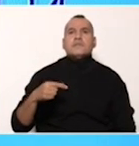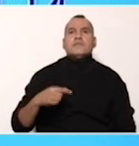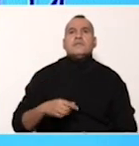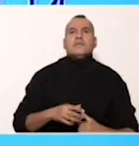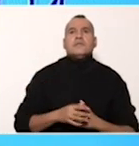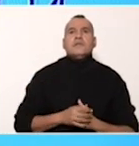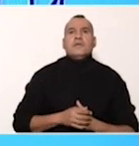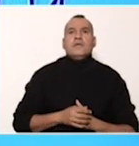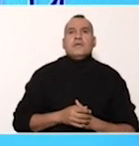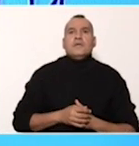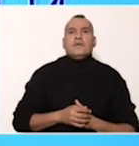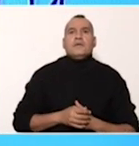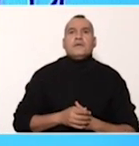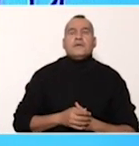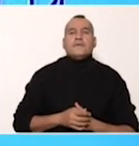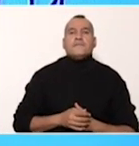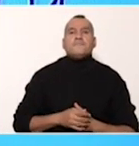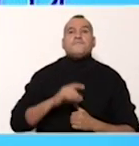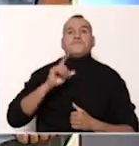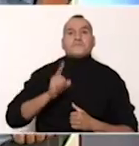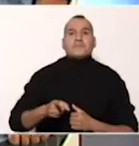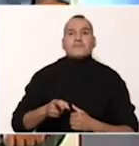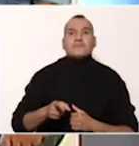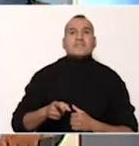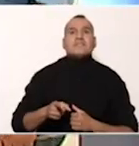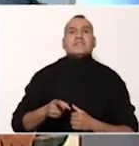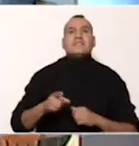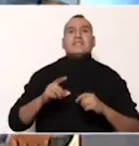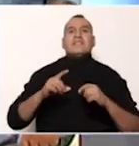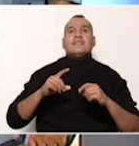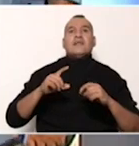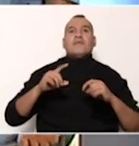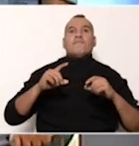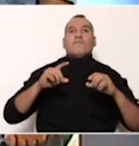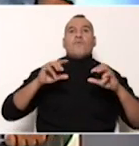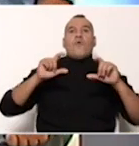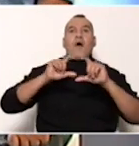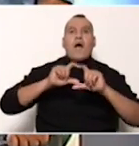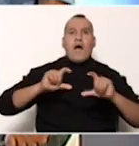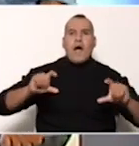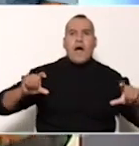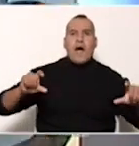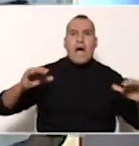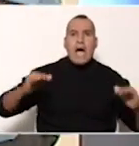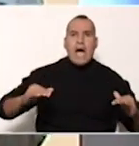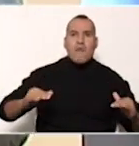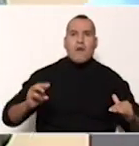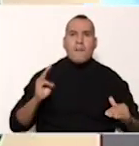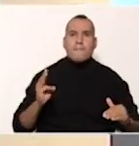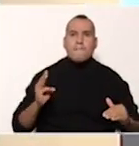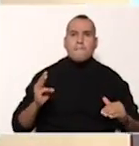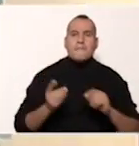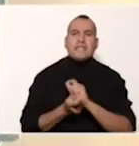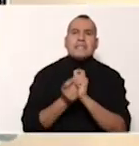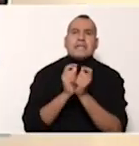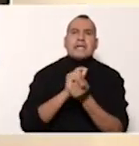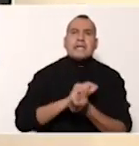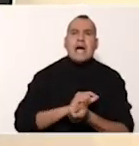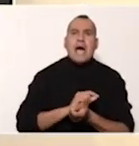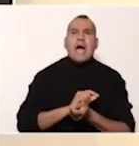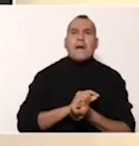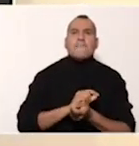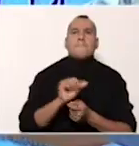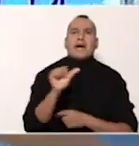los signos al polinomio sustraendo, al polinomio que está abajo. Aquí